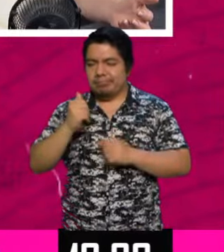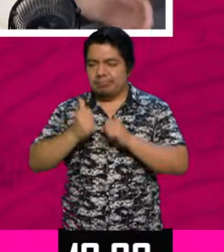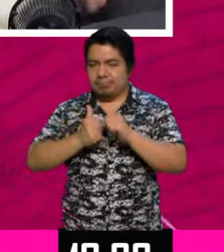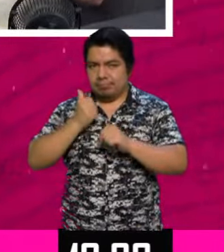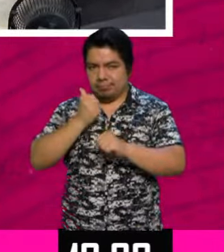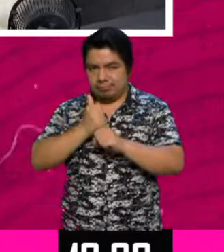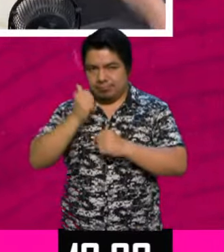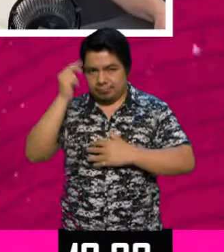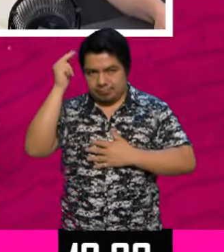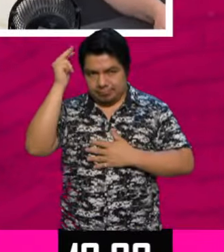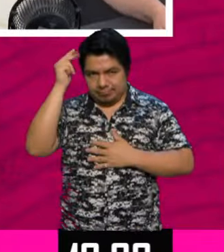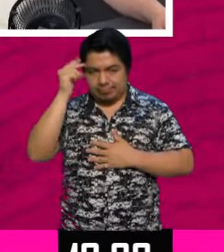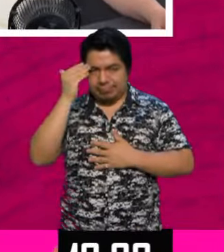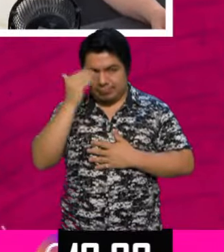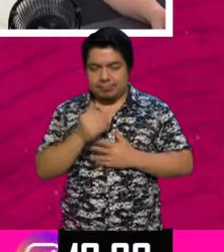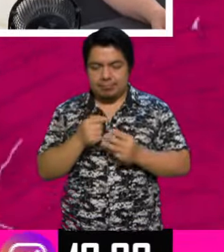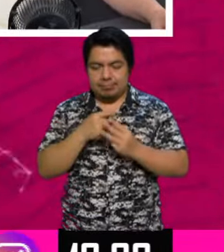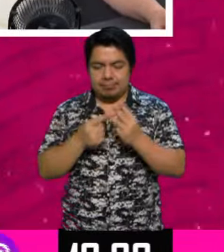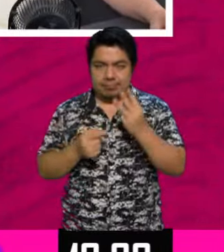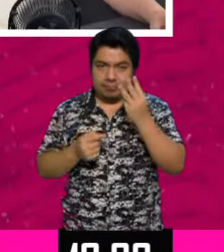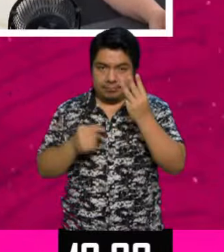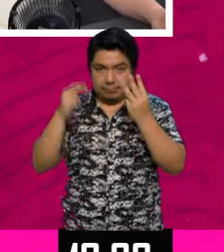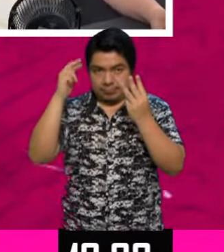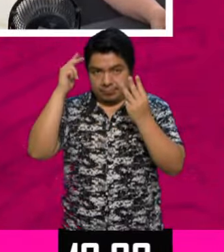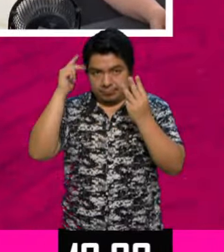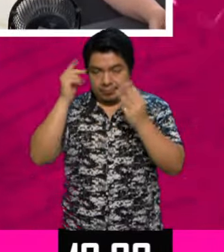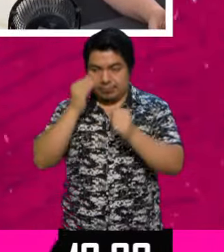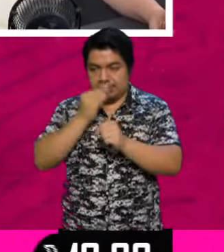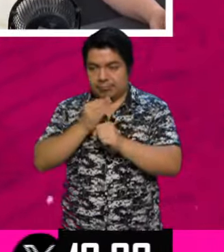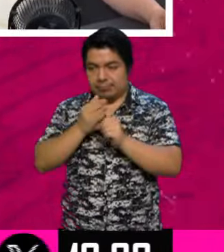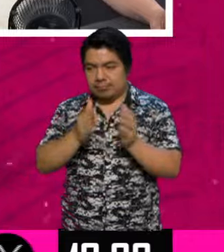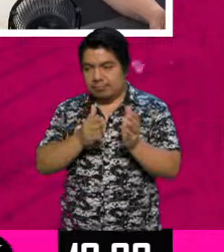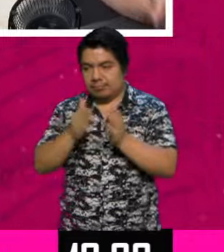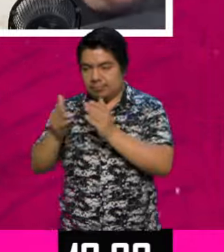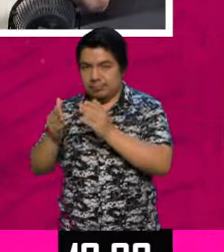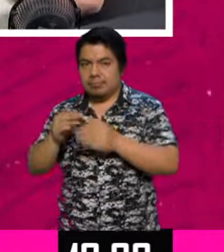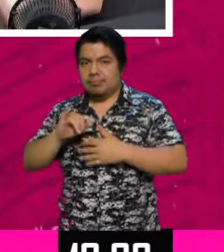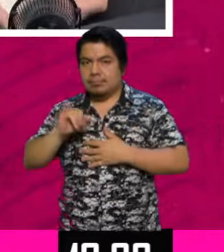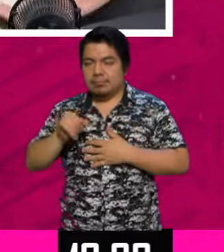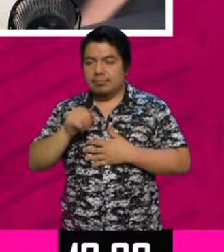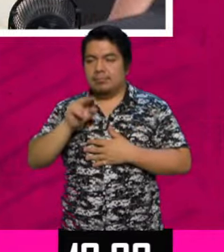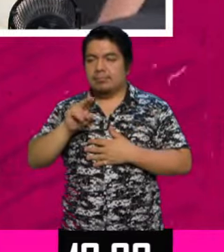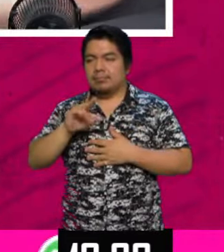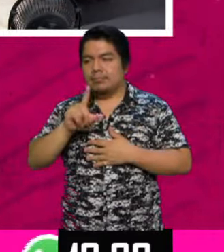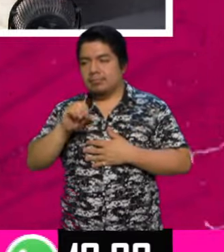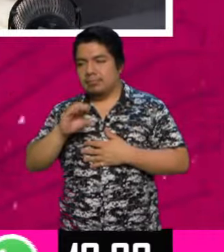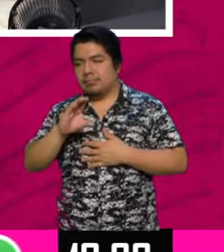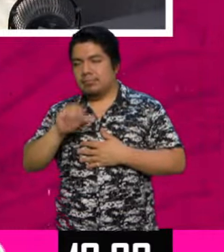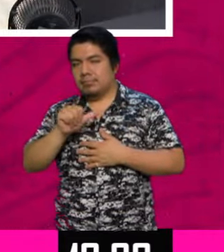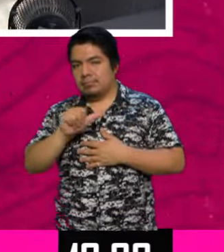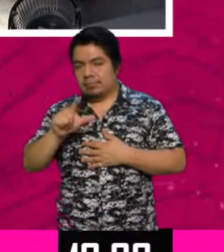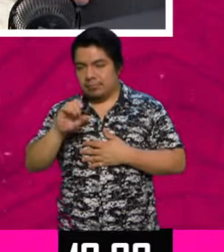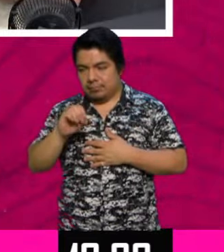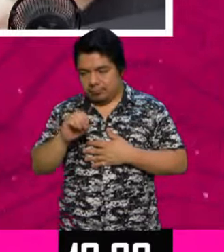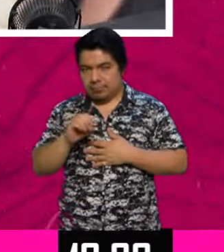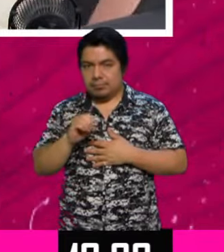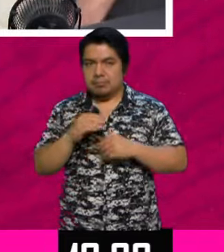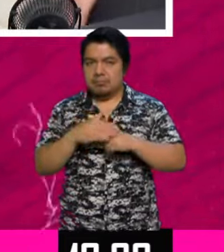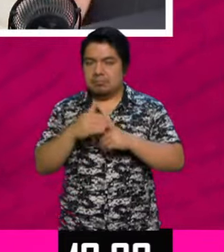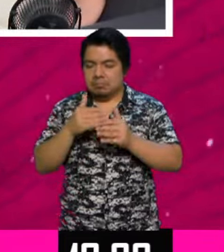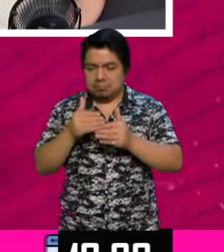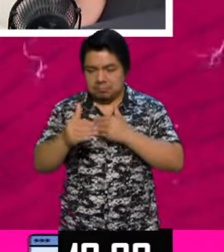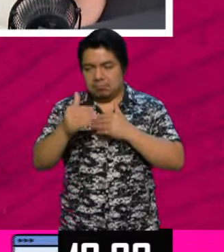Bellas Artes. ¡Ay, no más! Tres funciones en el Palacio y ahora estamos ya en temporada en el Julio Castillo, a través eso, del Auditorio Nacional. Eso, poder ir pues con más tiempo todo y todo. Todo el mes